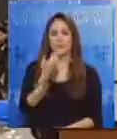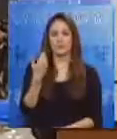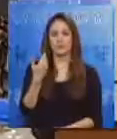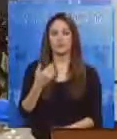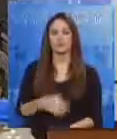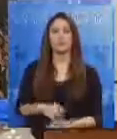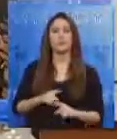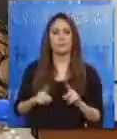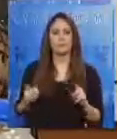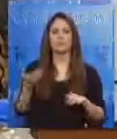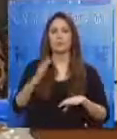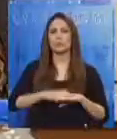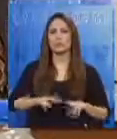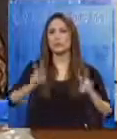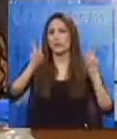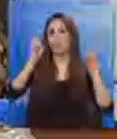metodología. Es nuestro deber, como estudiantes, presentar argumentos claros y transparentes que permitan